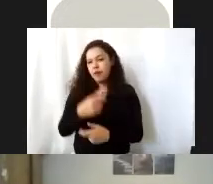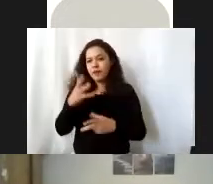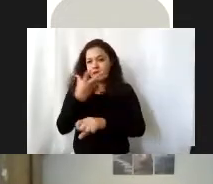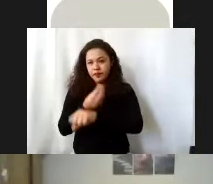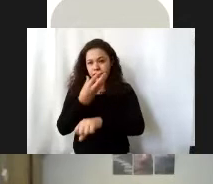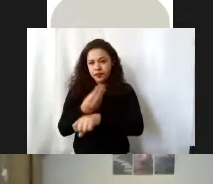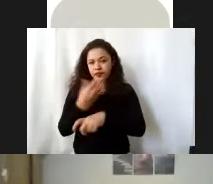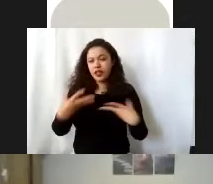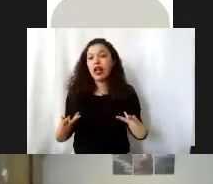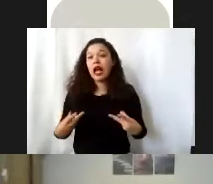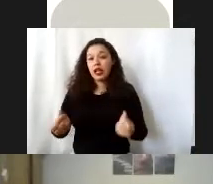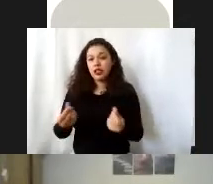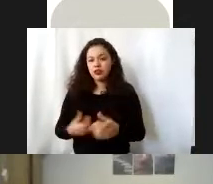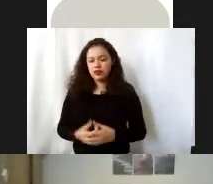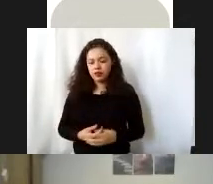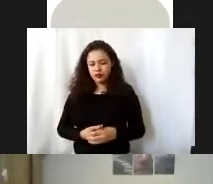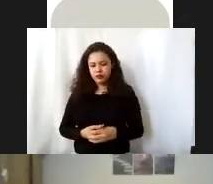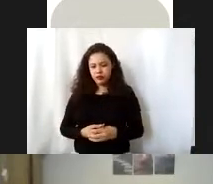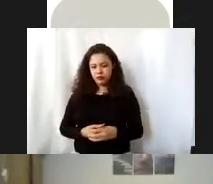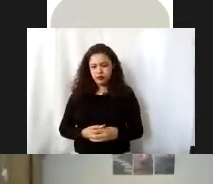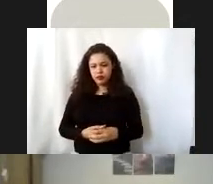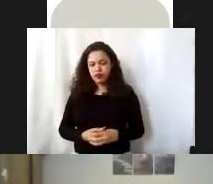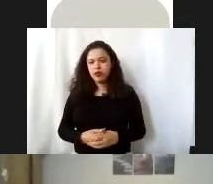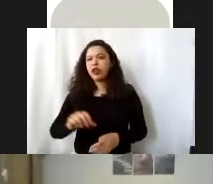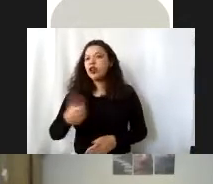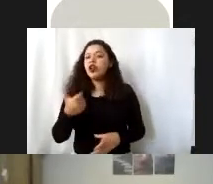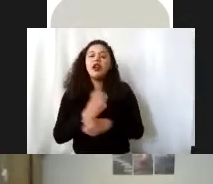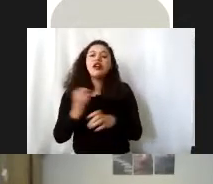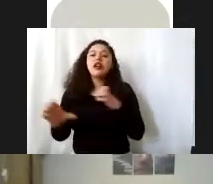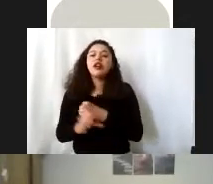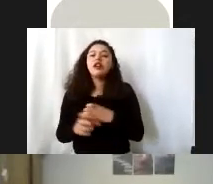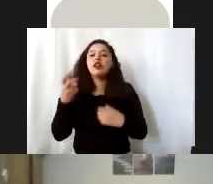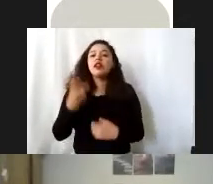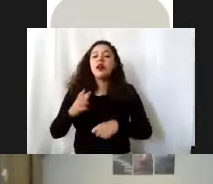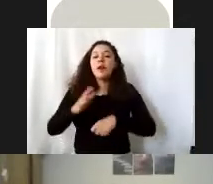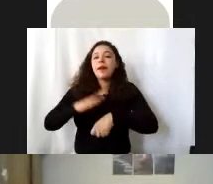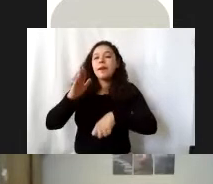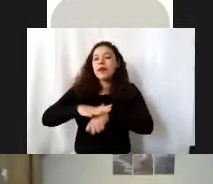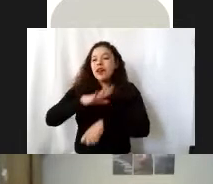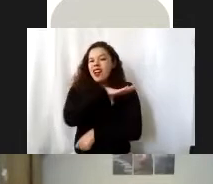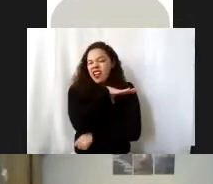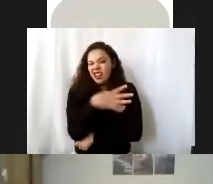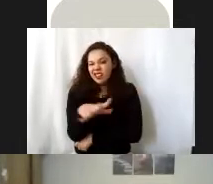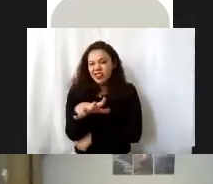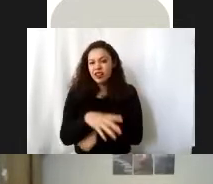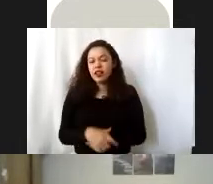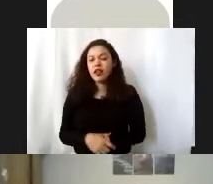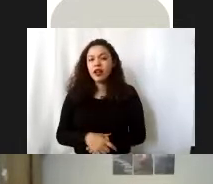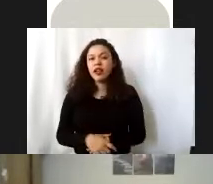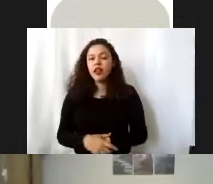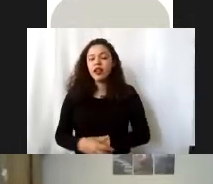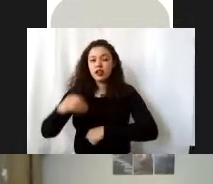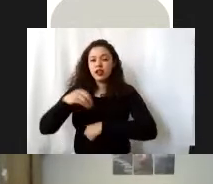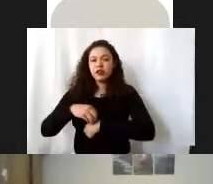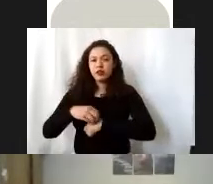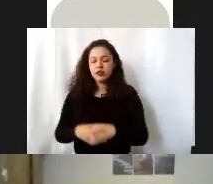gasto, ¿sí? Y otro aspecto que son de los más generales que se plantean